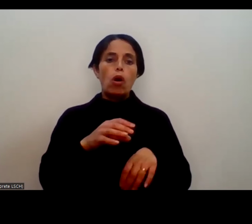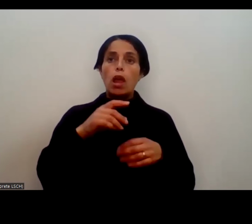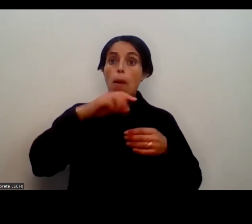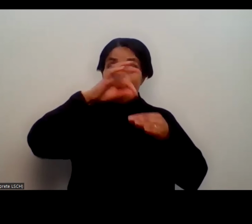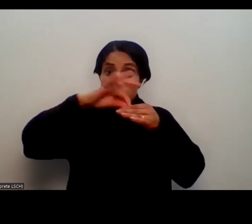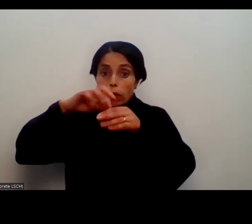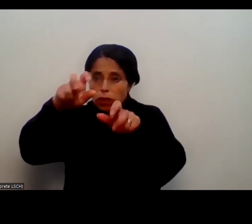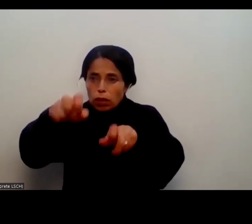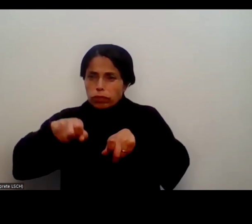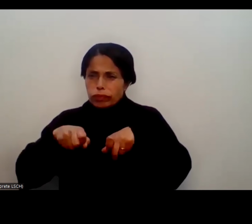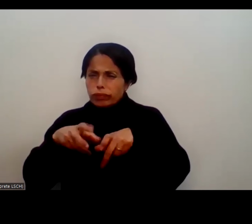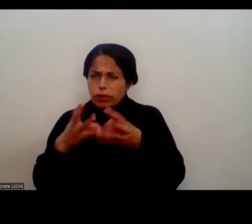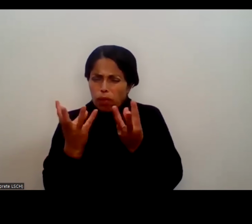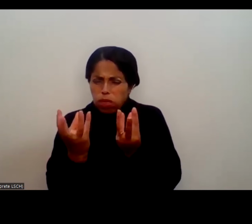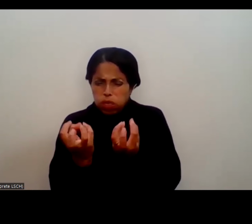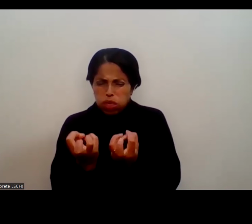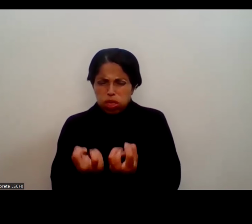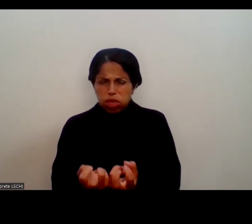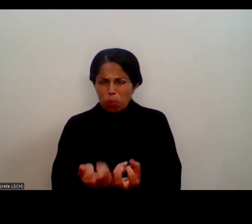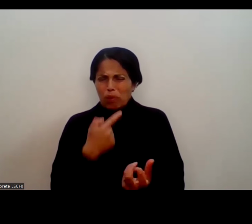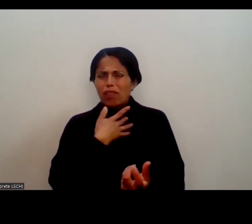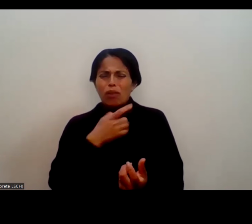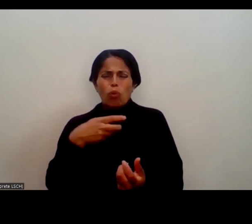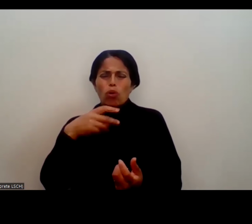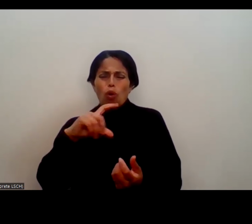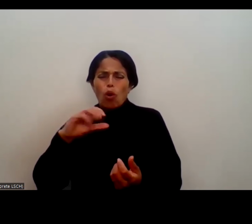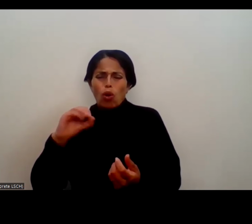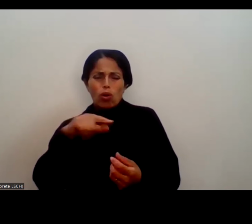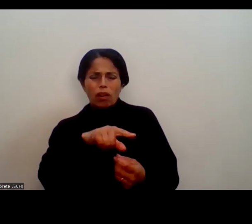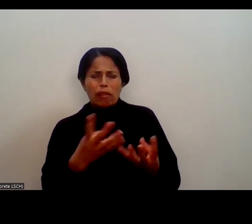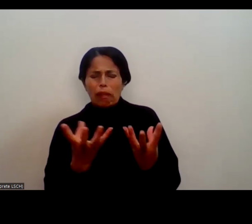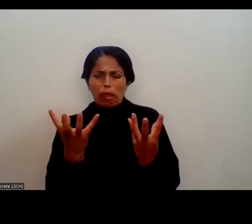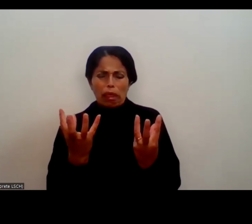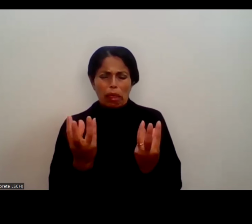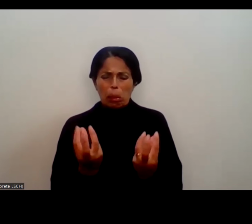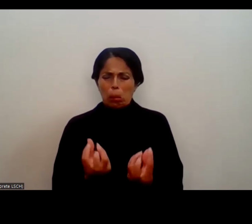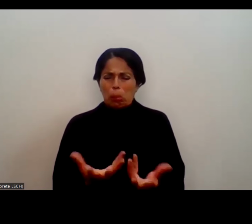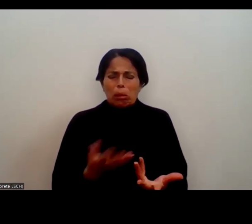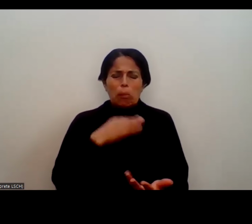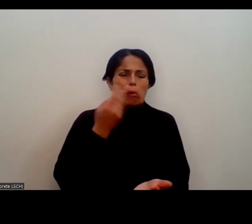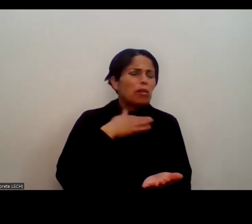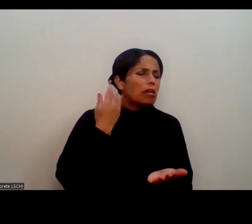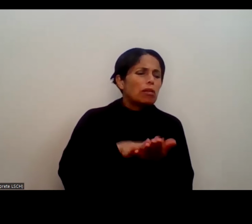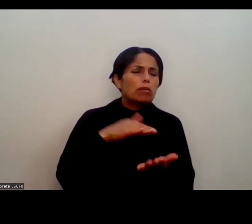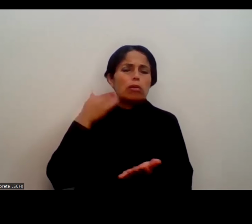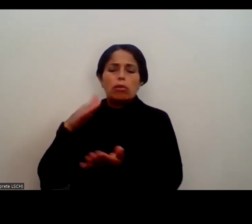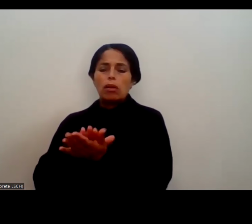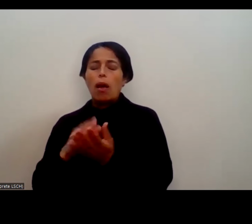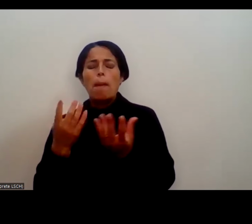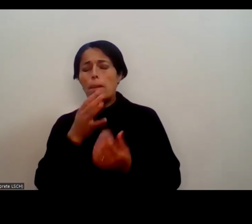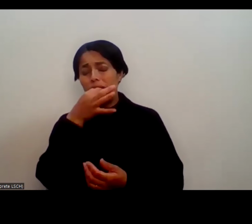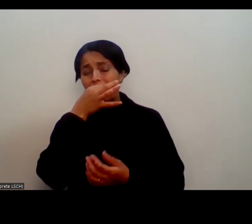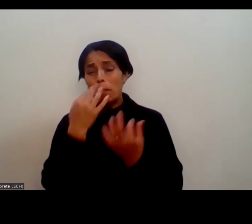está pudriendo porque le entró un hongo, etcétera. O sea, frente a cualquier situación de